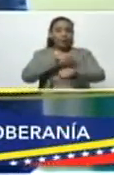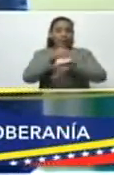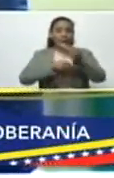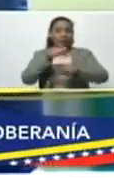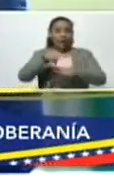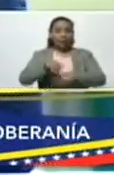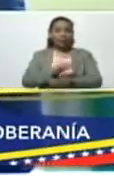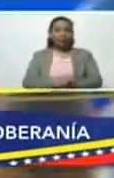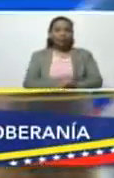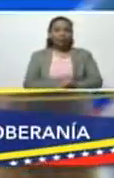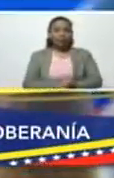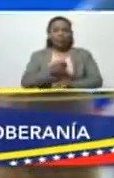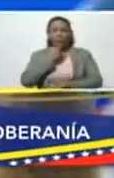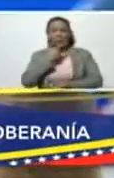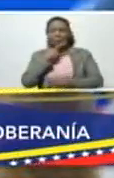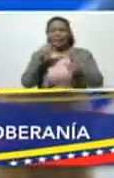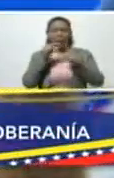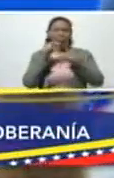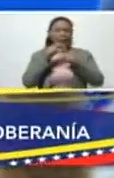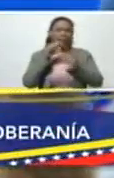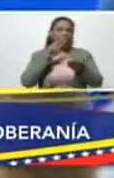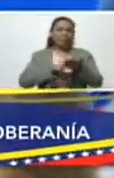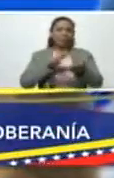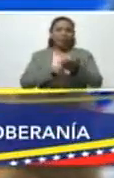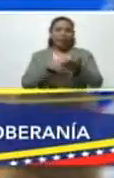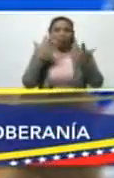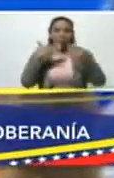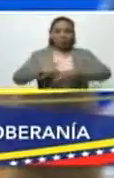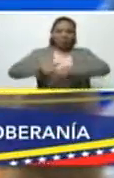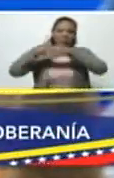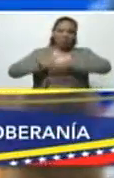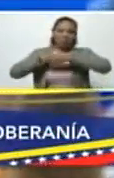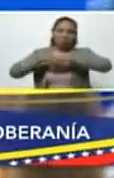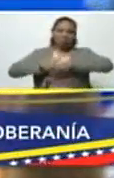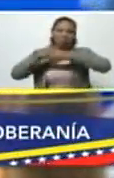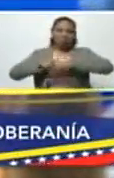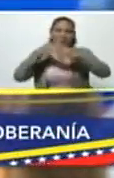Bueno, muy bellas tus palabras, Alberto, de verdad. Dame la mano.